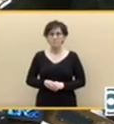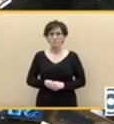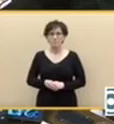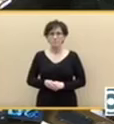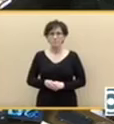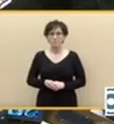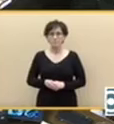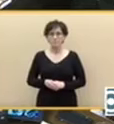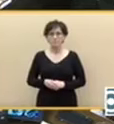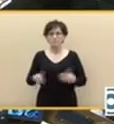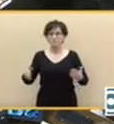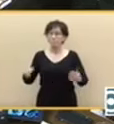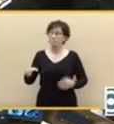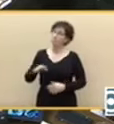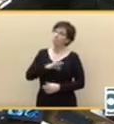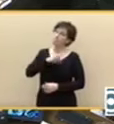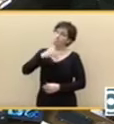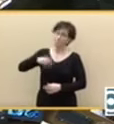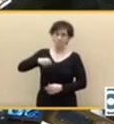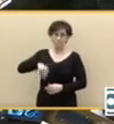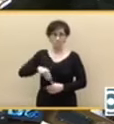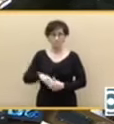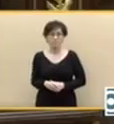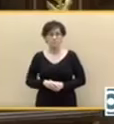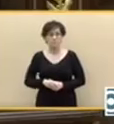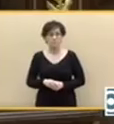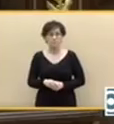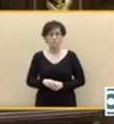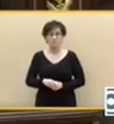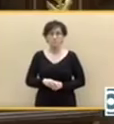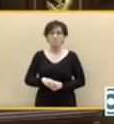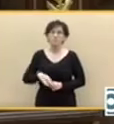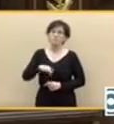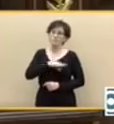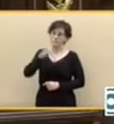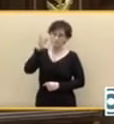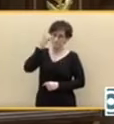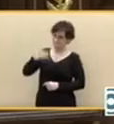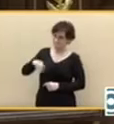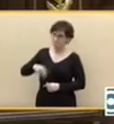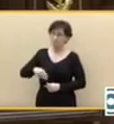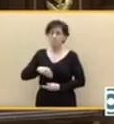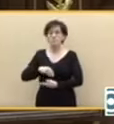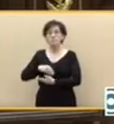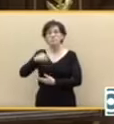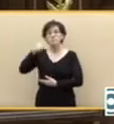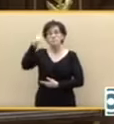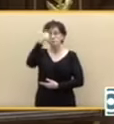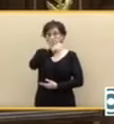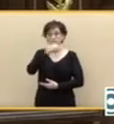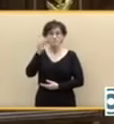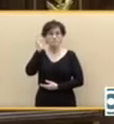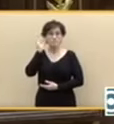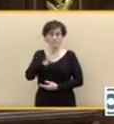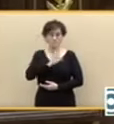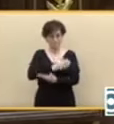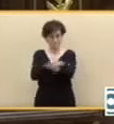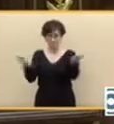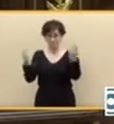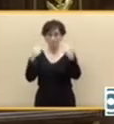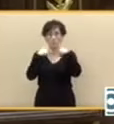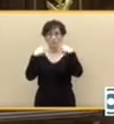Señora Presidente, señora Presidenta, señoras y señores diputados,